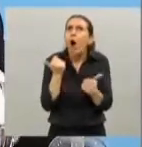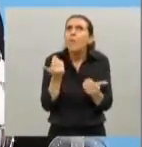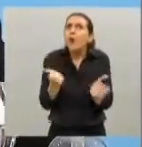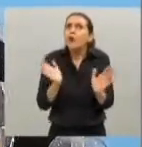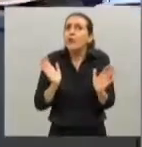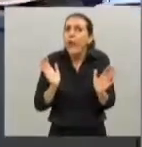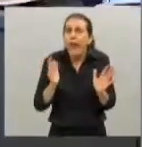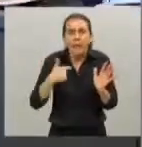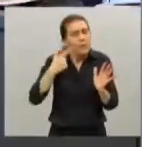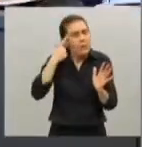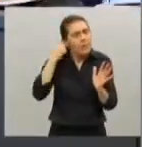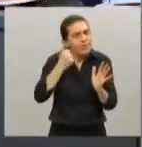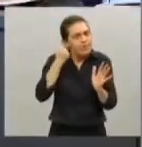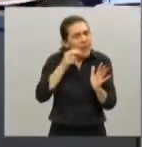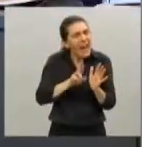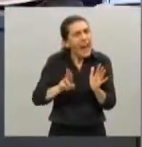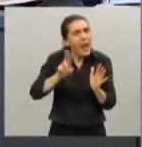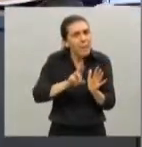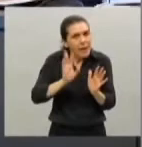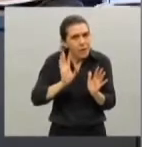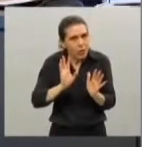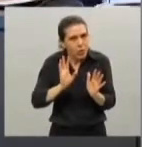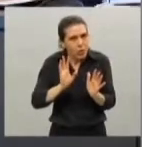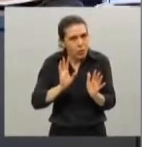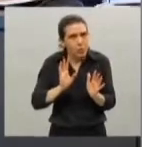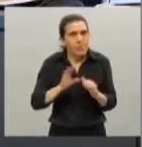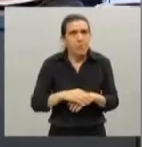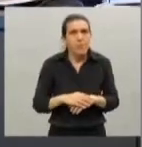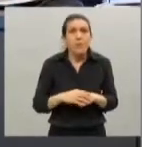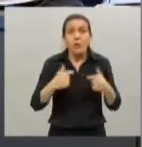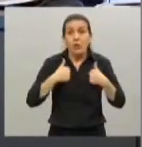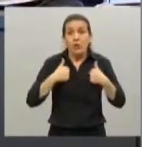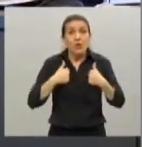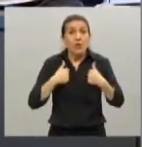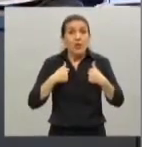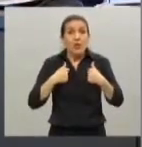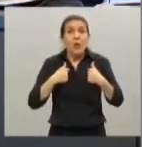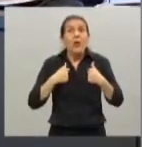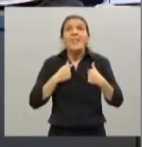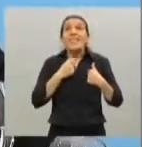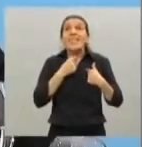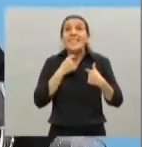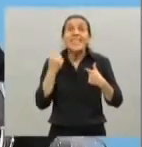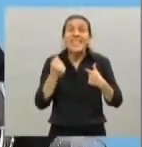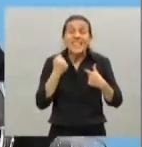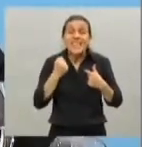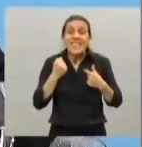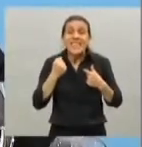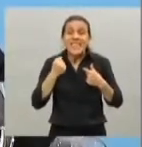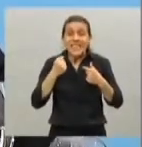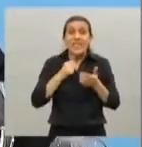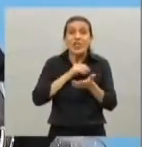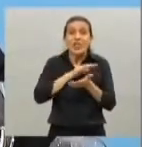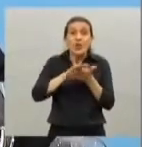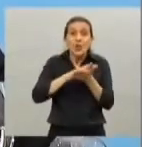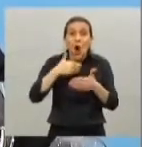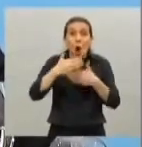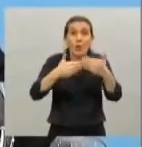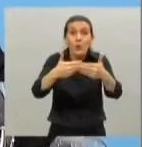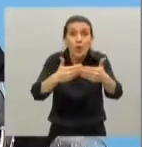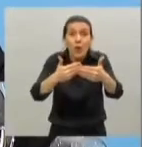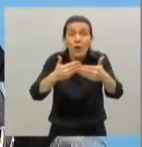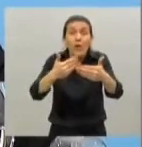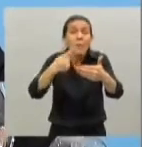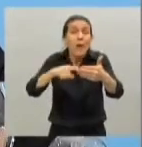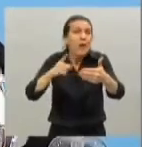la complejidad. El presidente tiene una definición muy difícil porque tiene que hacer un balance entre estas cuestiones en donde todos